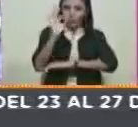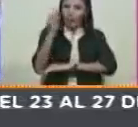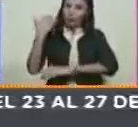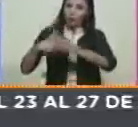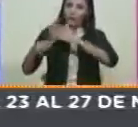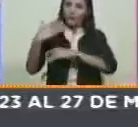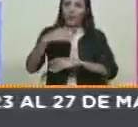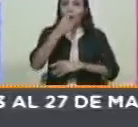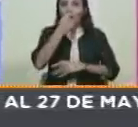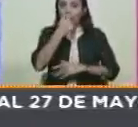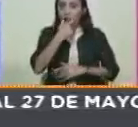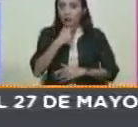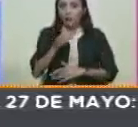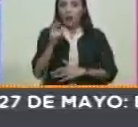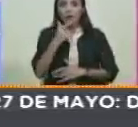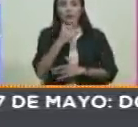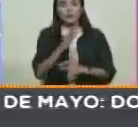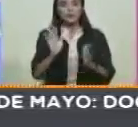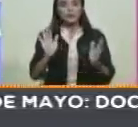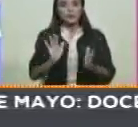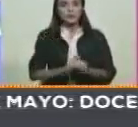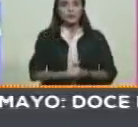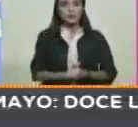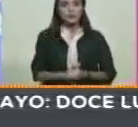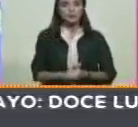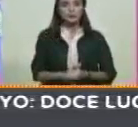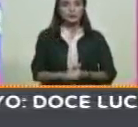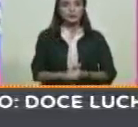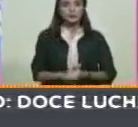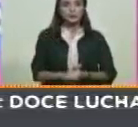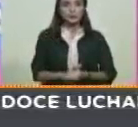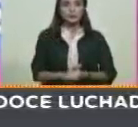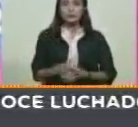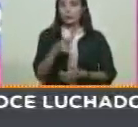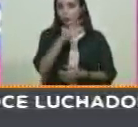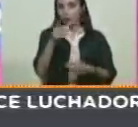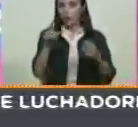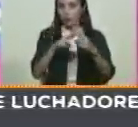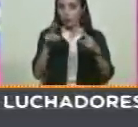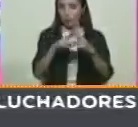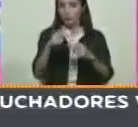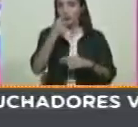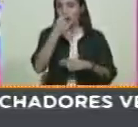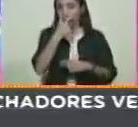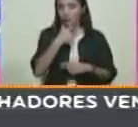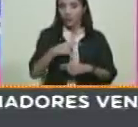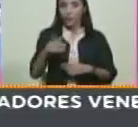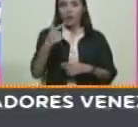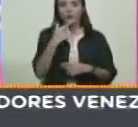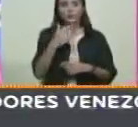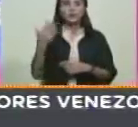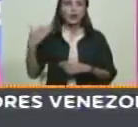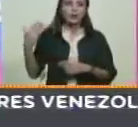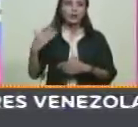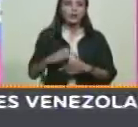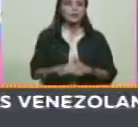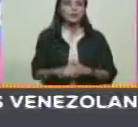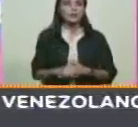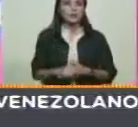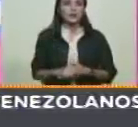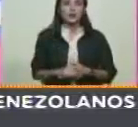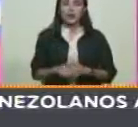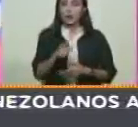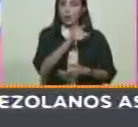henri falcón que ustedes lo conocen muy bien dice que cuando